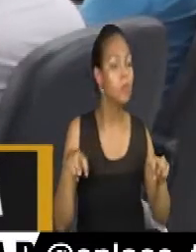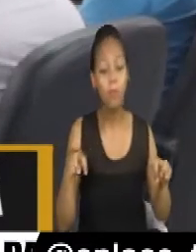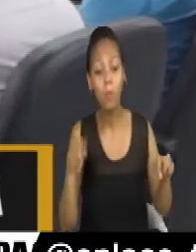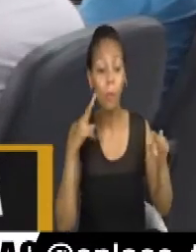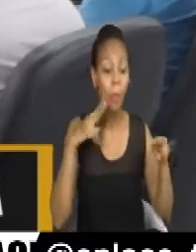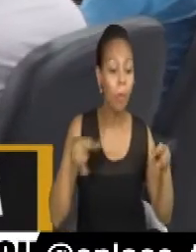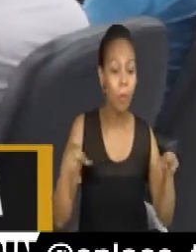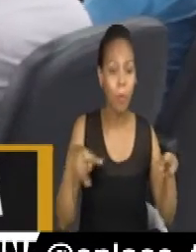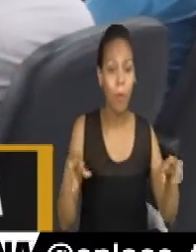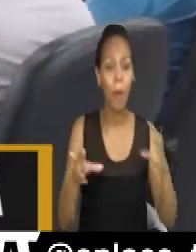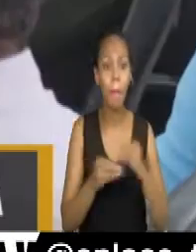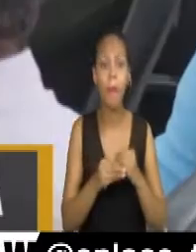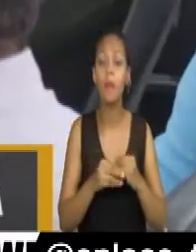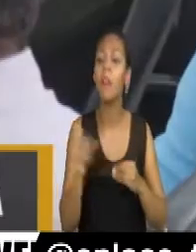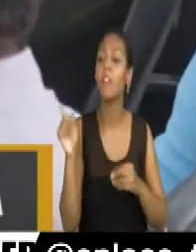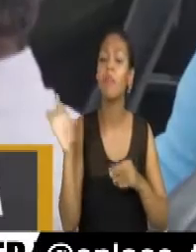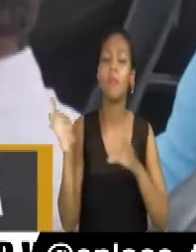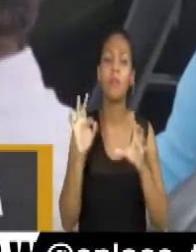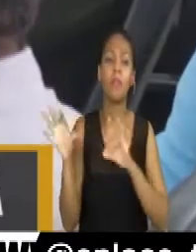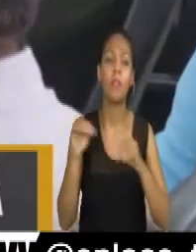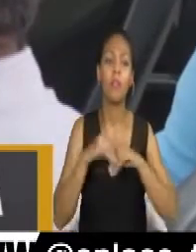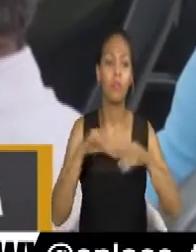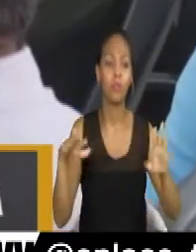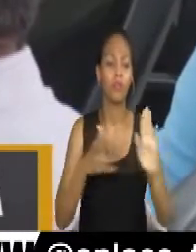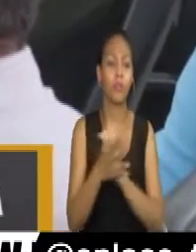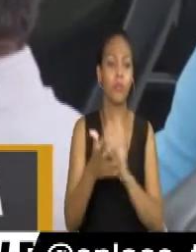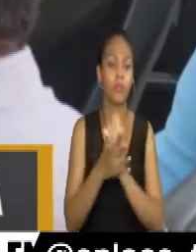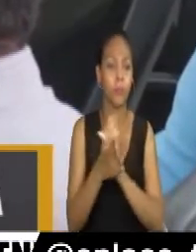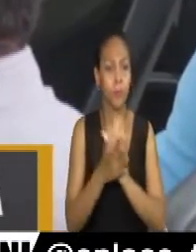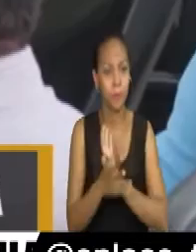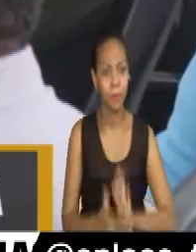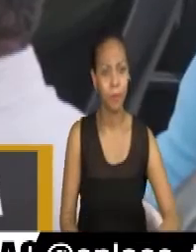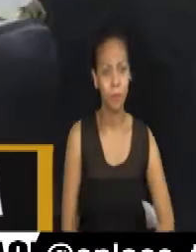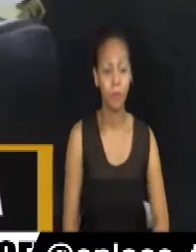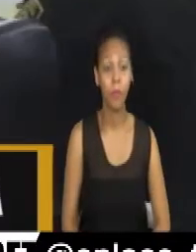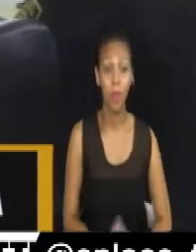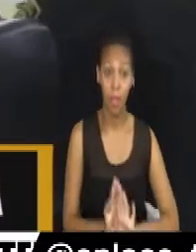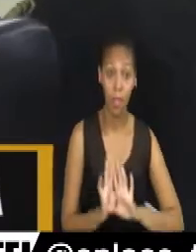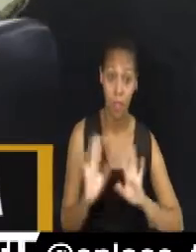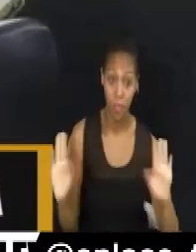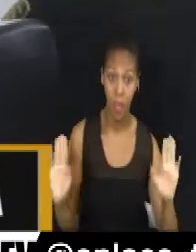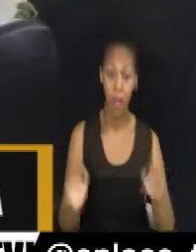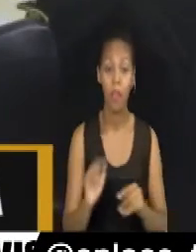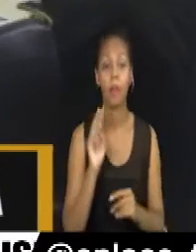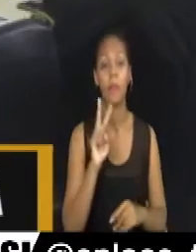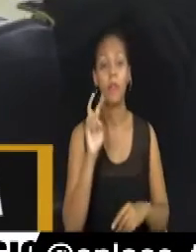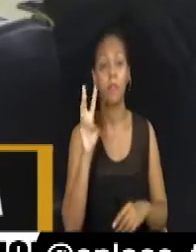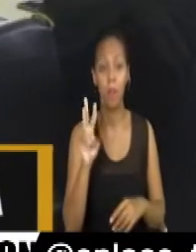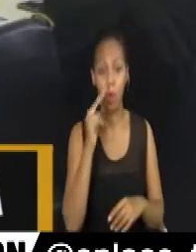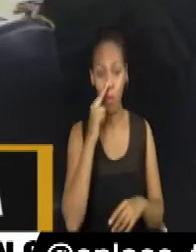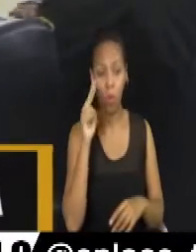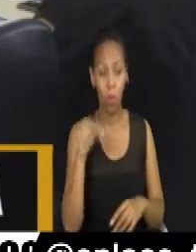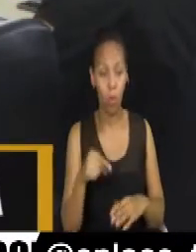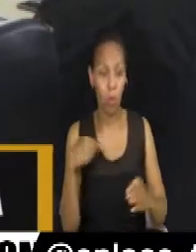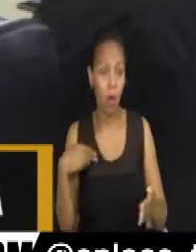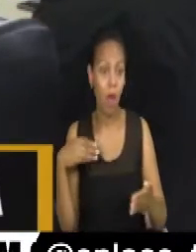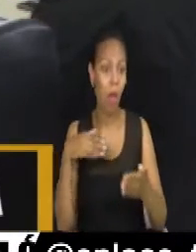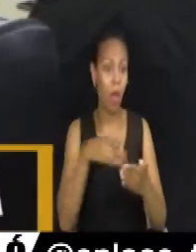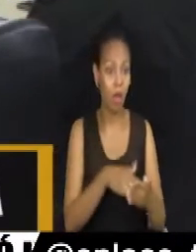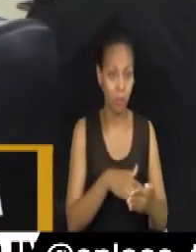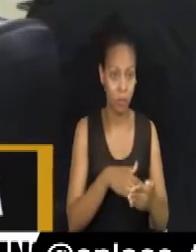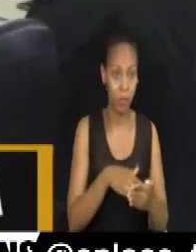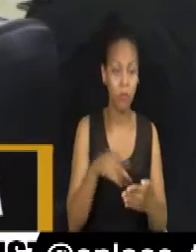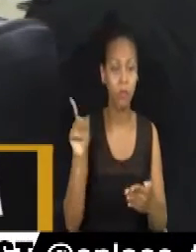los jurados escogidos. Según el calendario y continuando con lo establecido, el 23 de junio vence el término para que el gobierno,